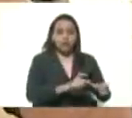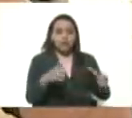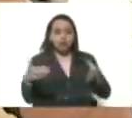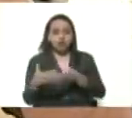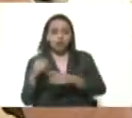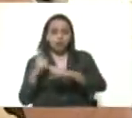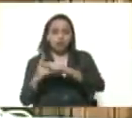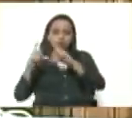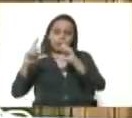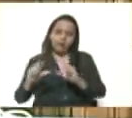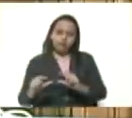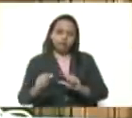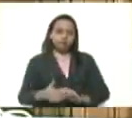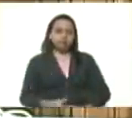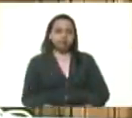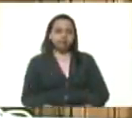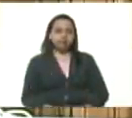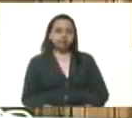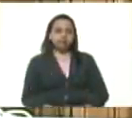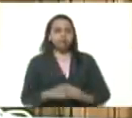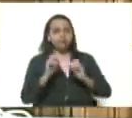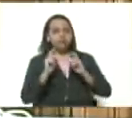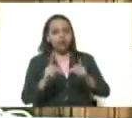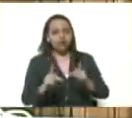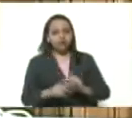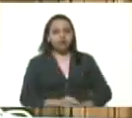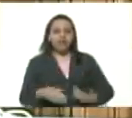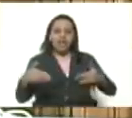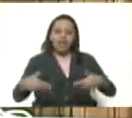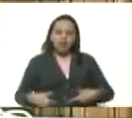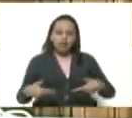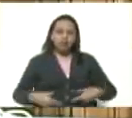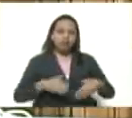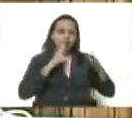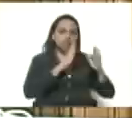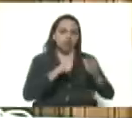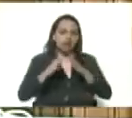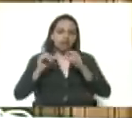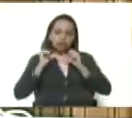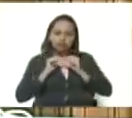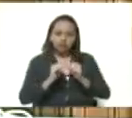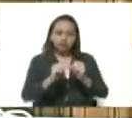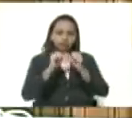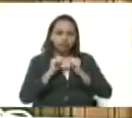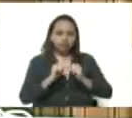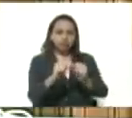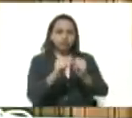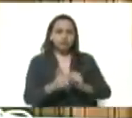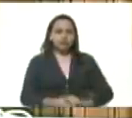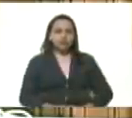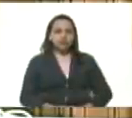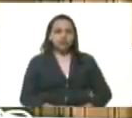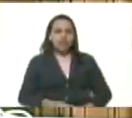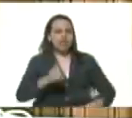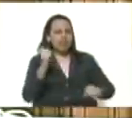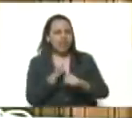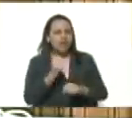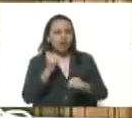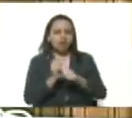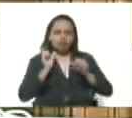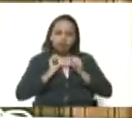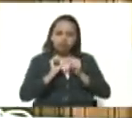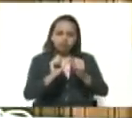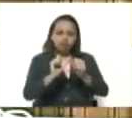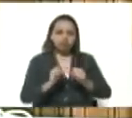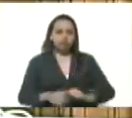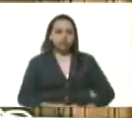un grupo menor. Correcto. Bueno, un gran esfuerzo logístico sostenido a pulmón puro, como